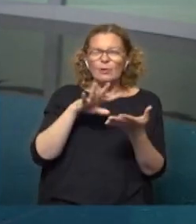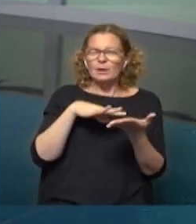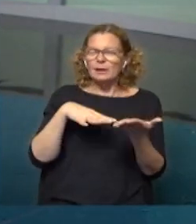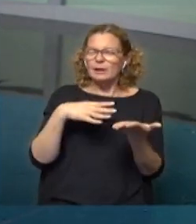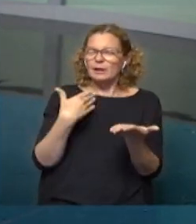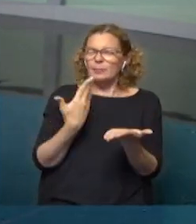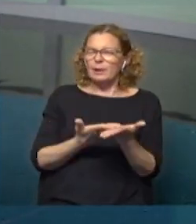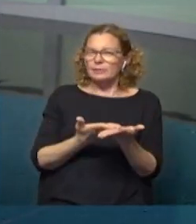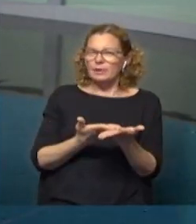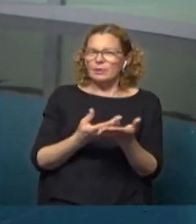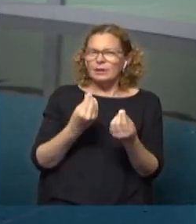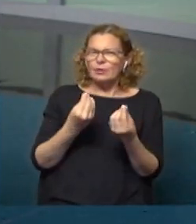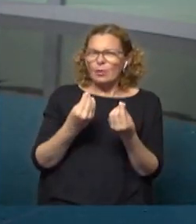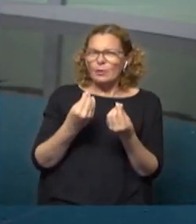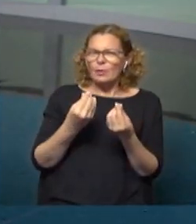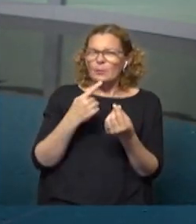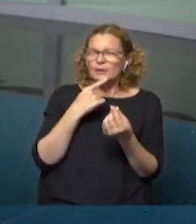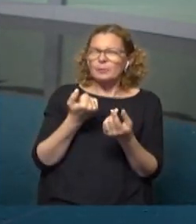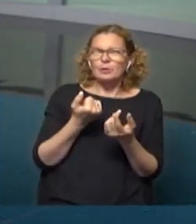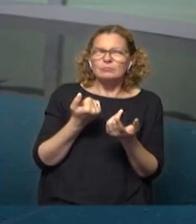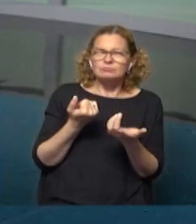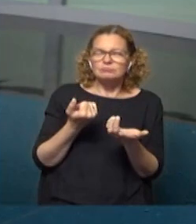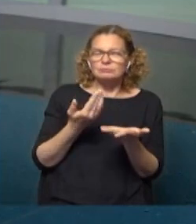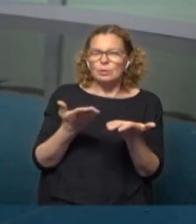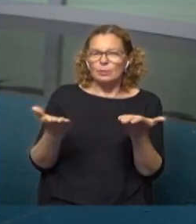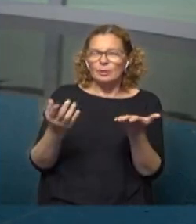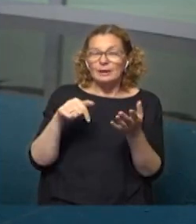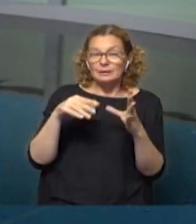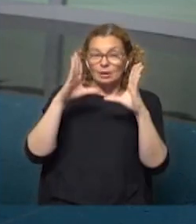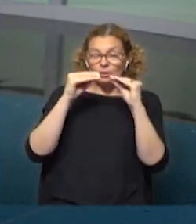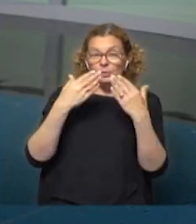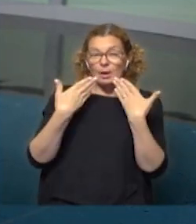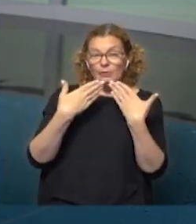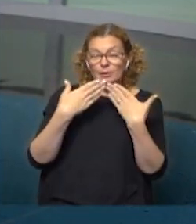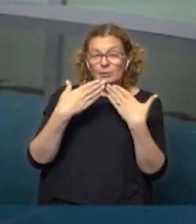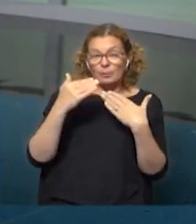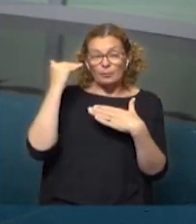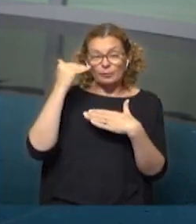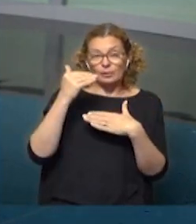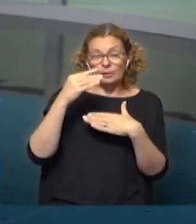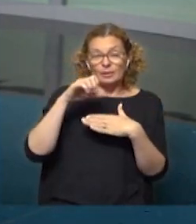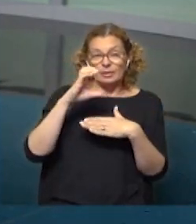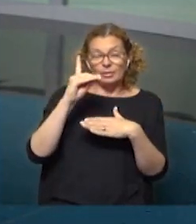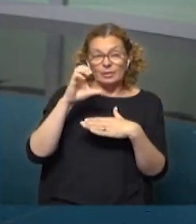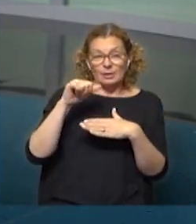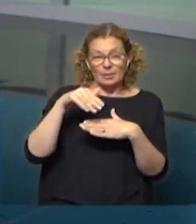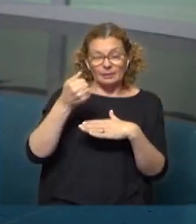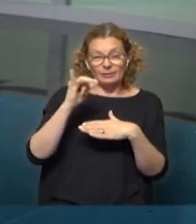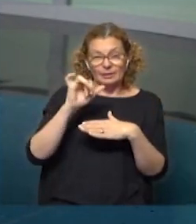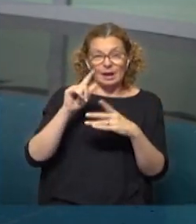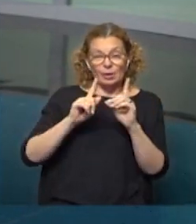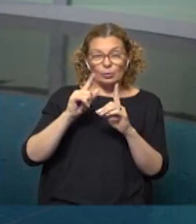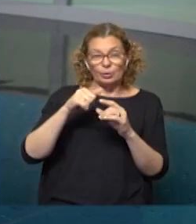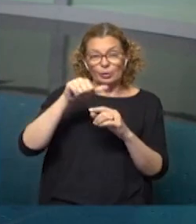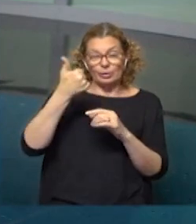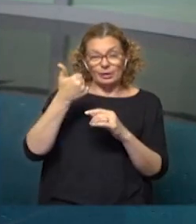planteo qué criterios se tienen en cuenta bueno precisamente esta noche estaremos hablando con el profesor Carlos demás y que hace algunos días ganó